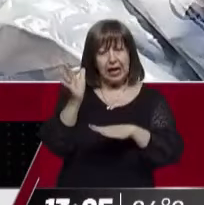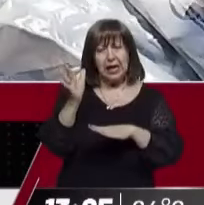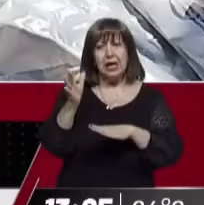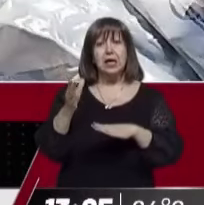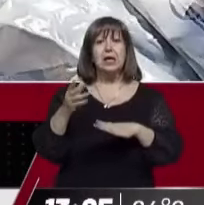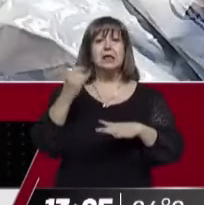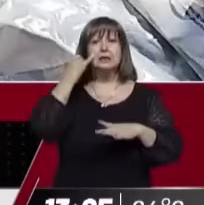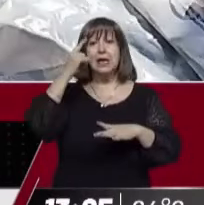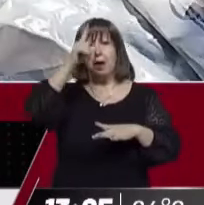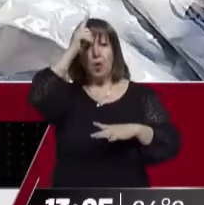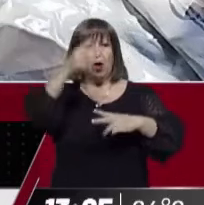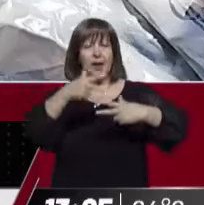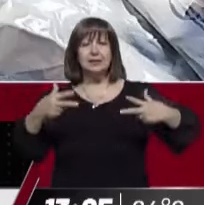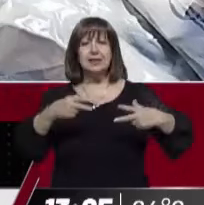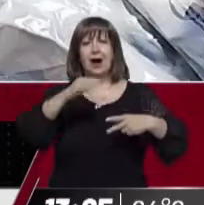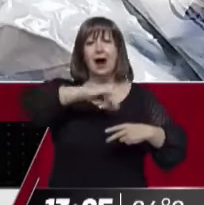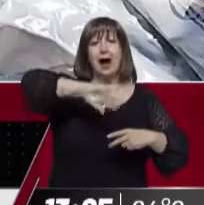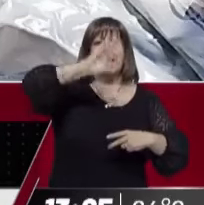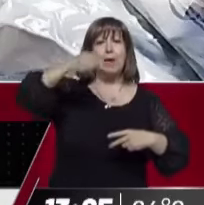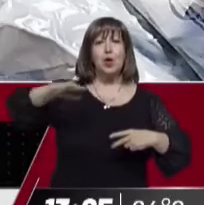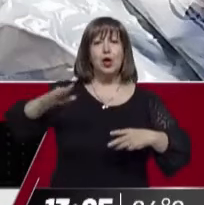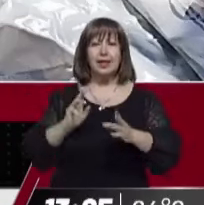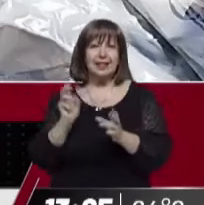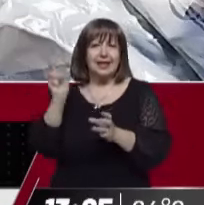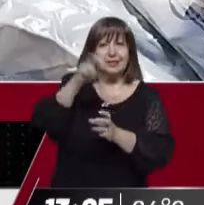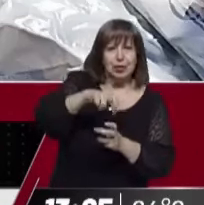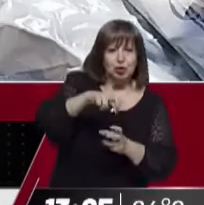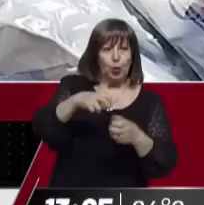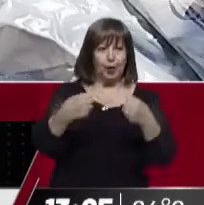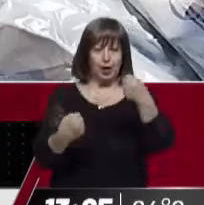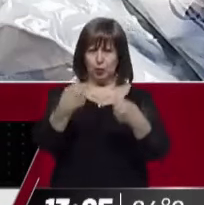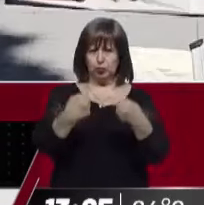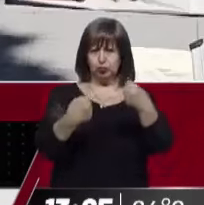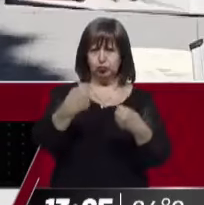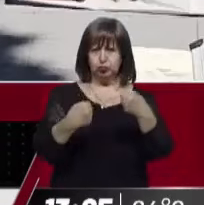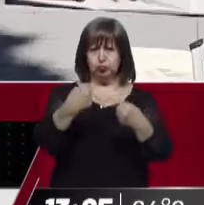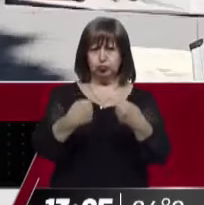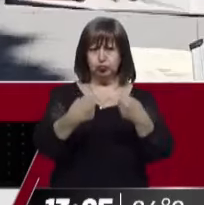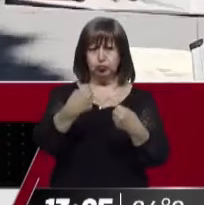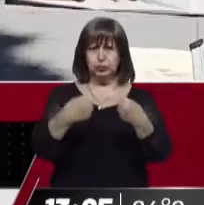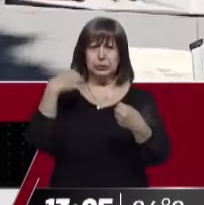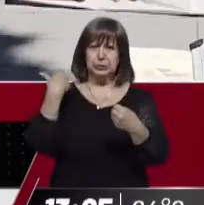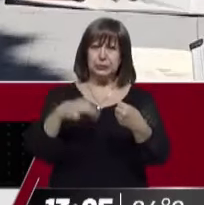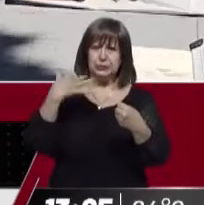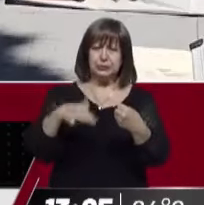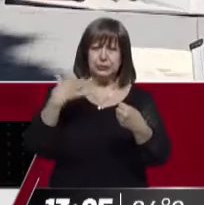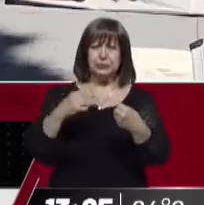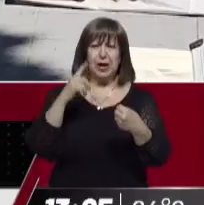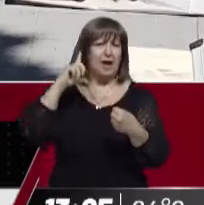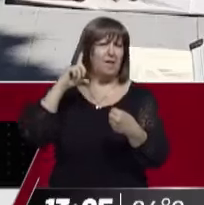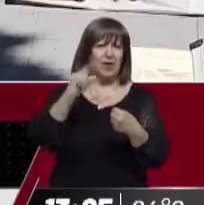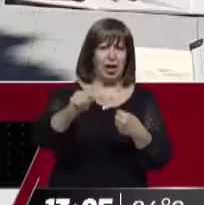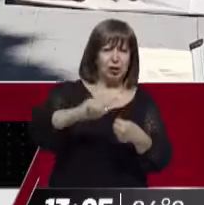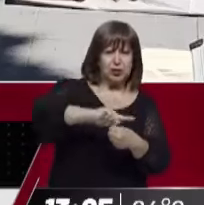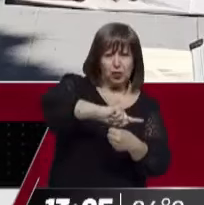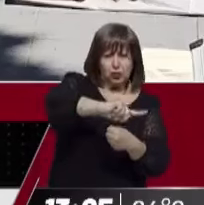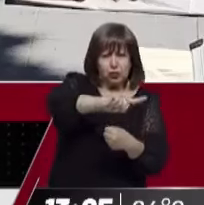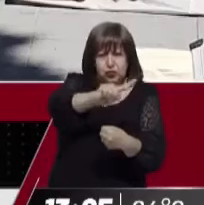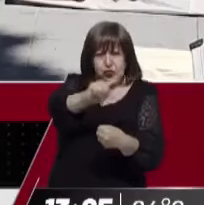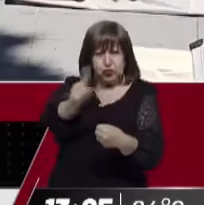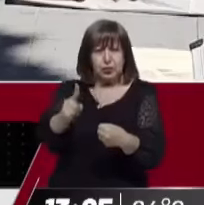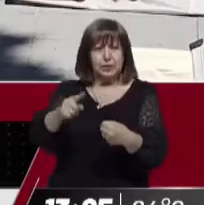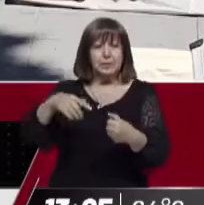valla de seguridad en esta camioneta que te estamos mostrando ahora, que es esta Audi, que mirá, mirá Rulo, mostremos a la izquierda cómo